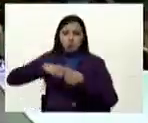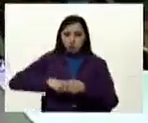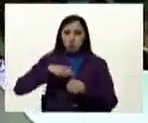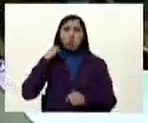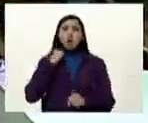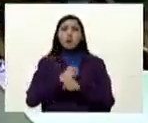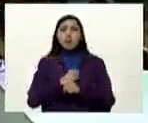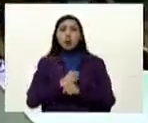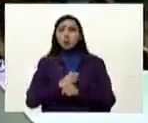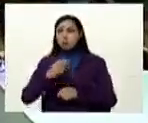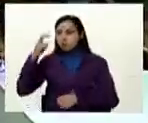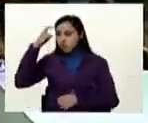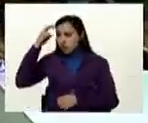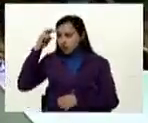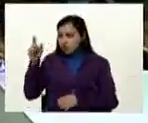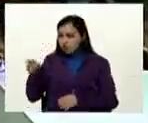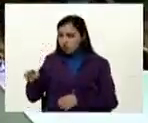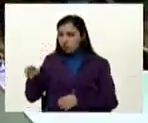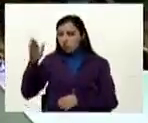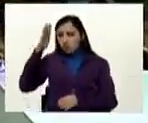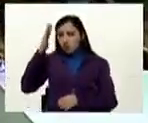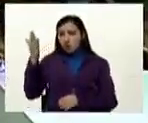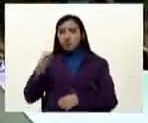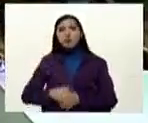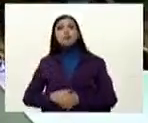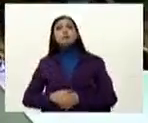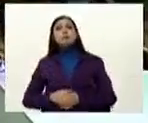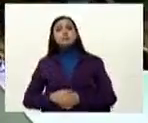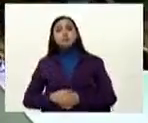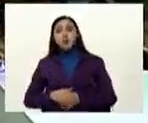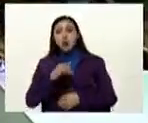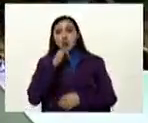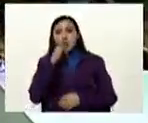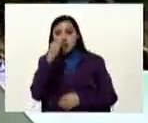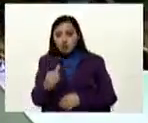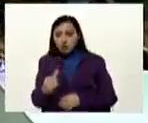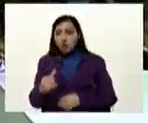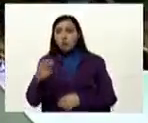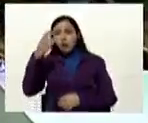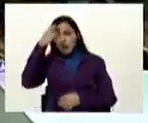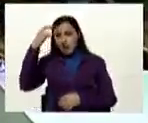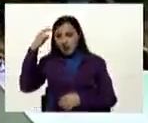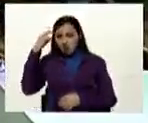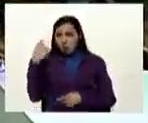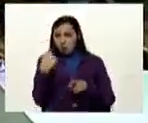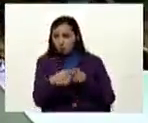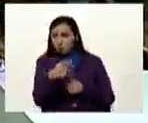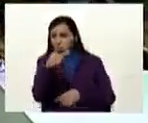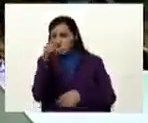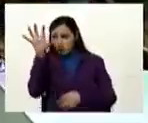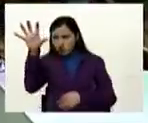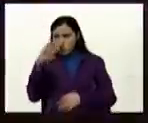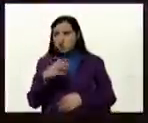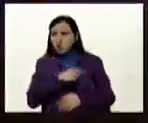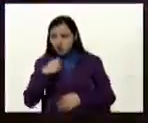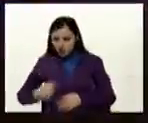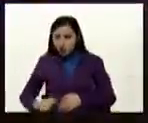Señor Canciller Félix Plasencia, hágale saber al Canciller de la República Popular